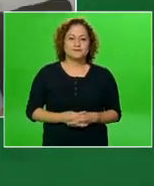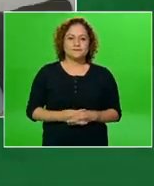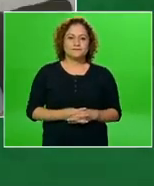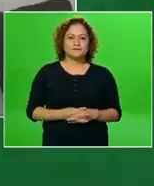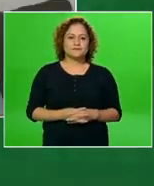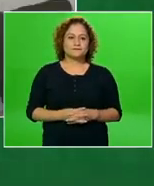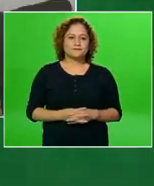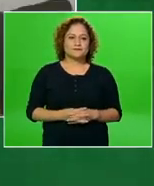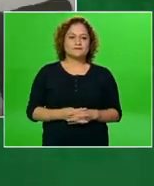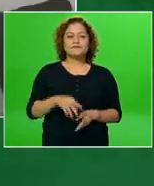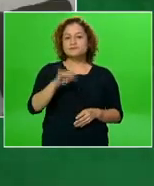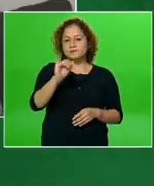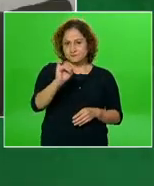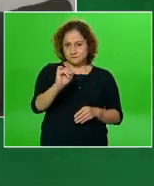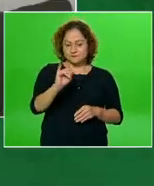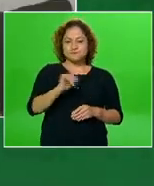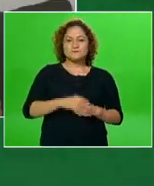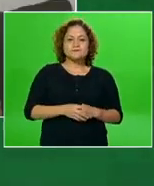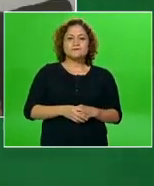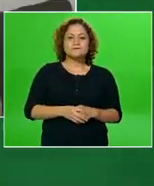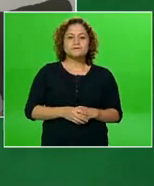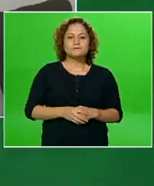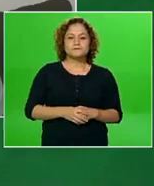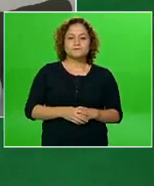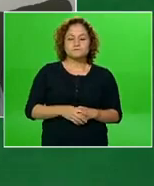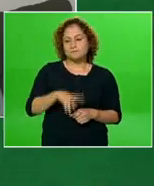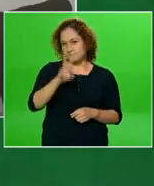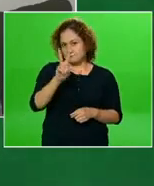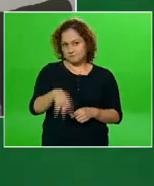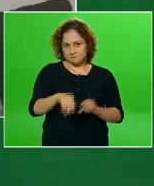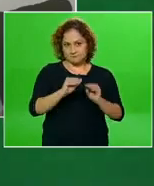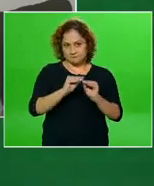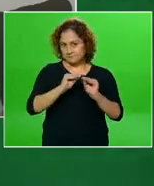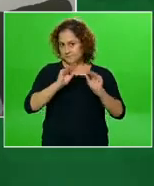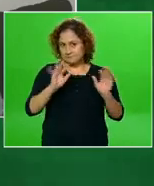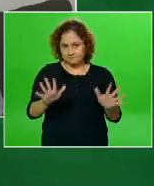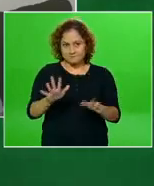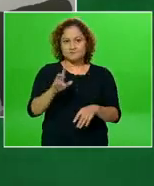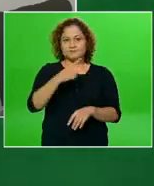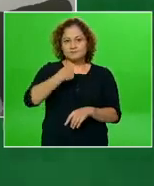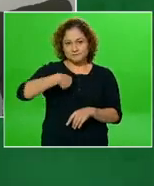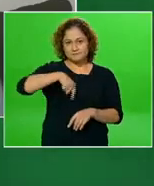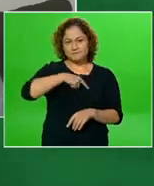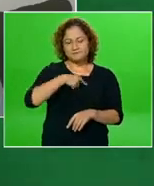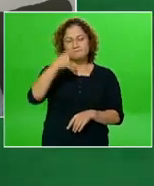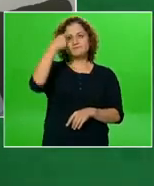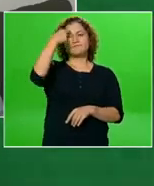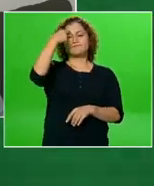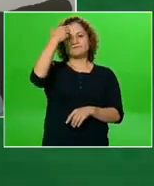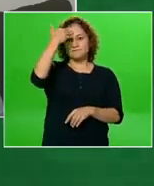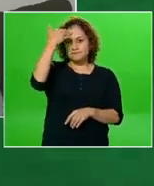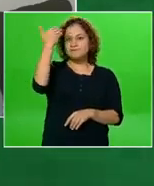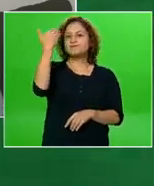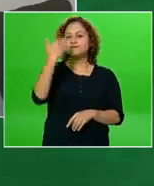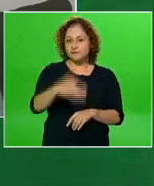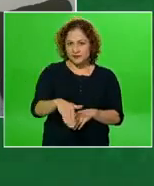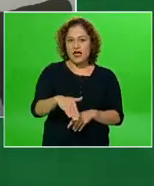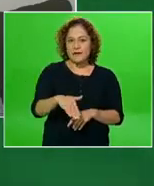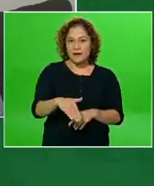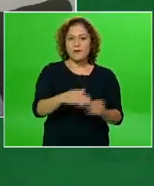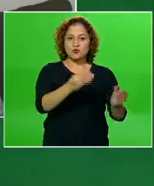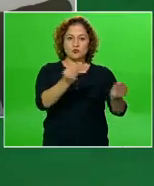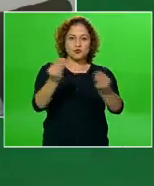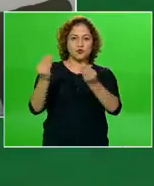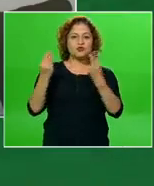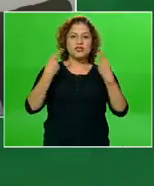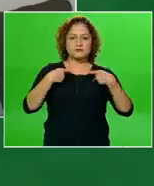así a superar definitivamente estamos muy conscientes real de que tenemos una gran cantidad no solo